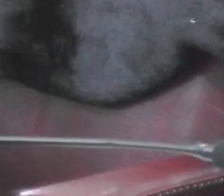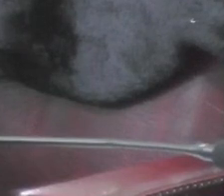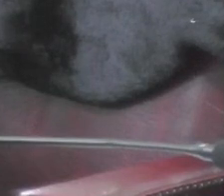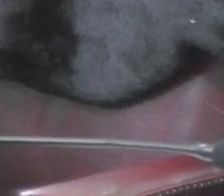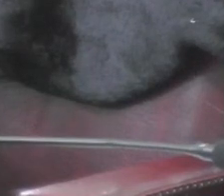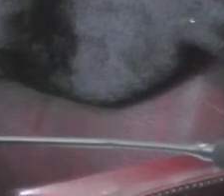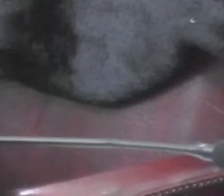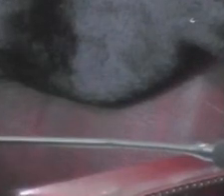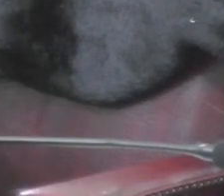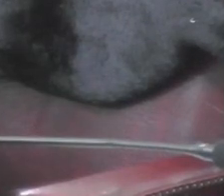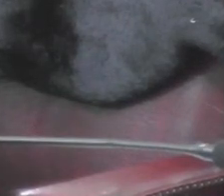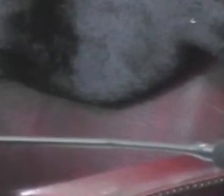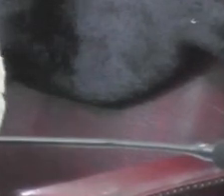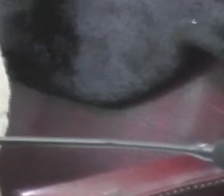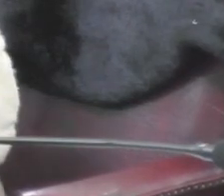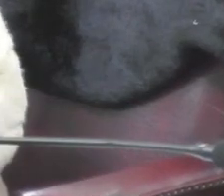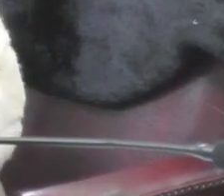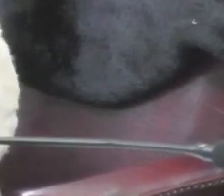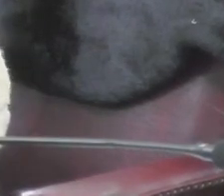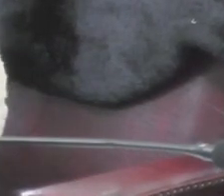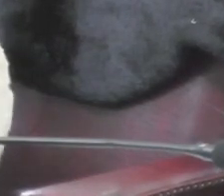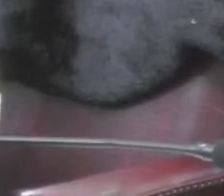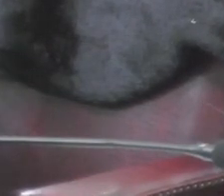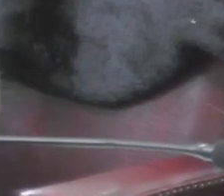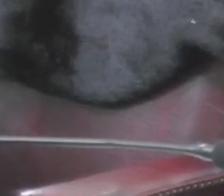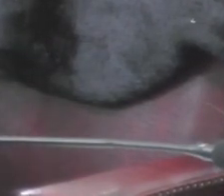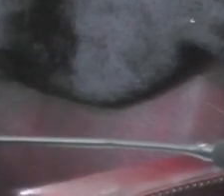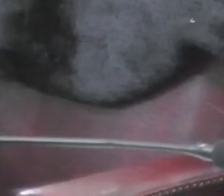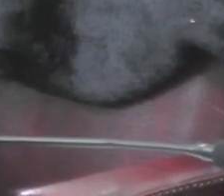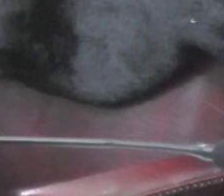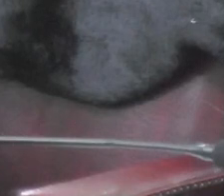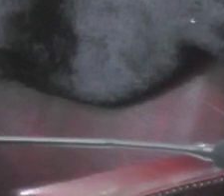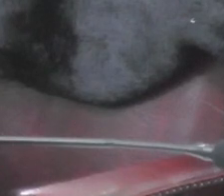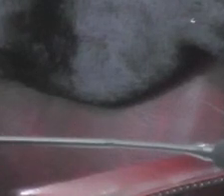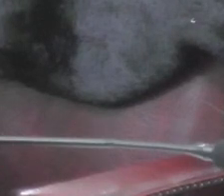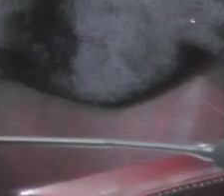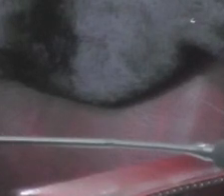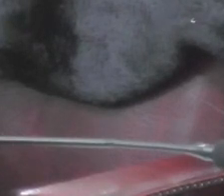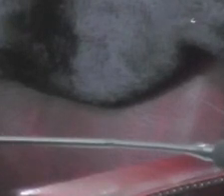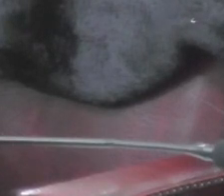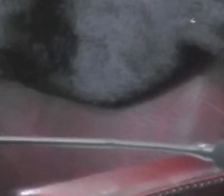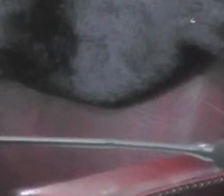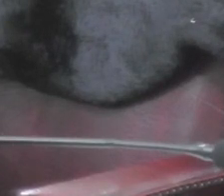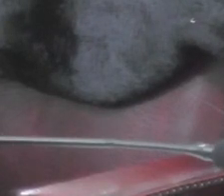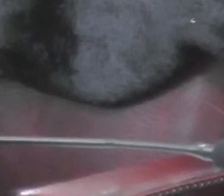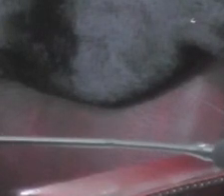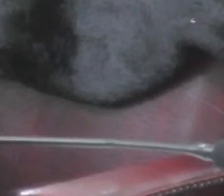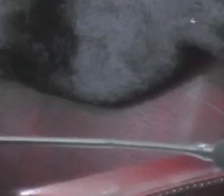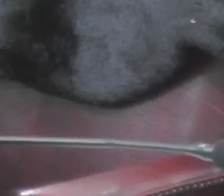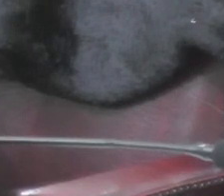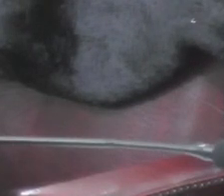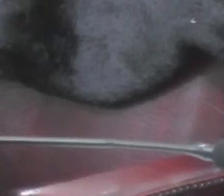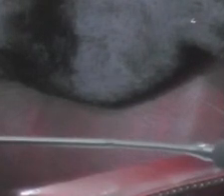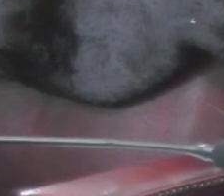algunas mujeres crean que están en este recinto o en muchos otros recintos por sus